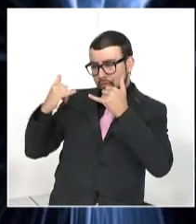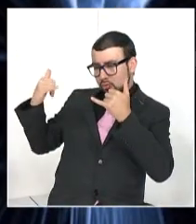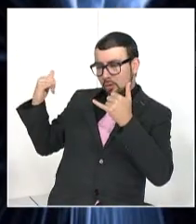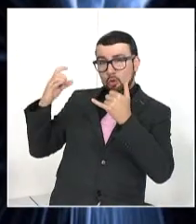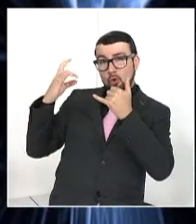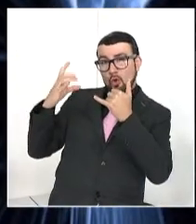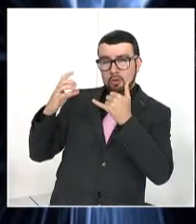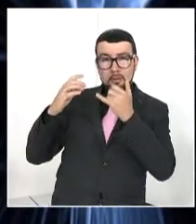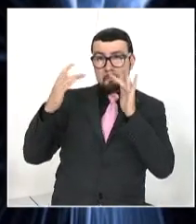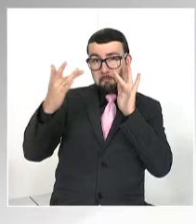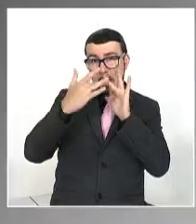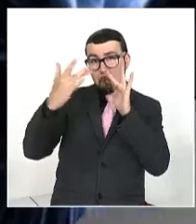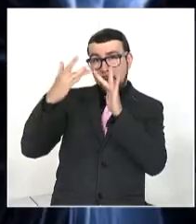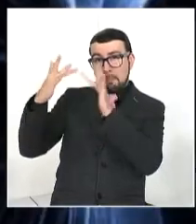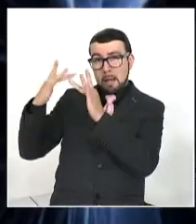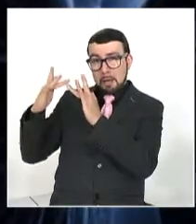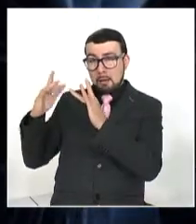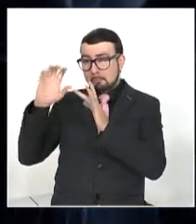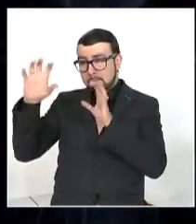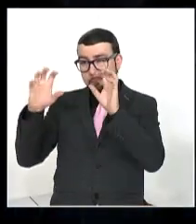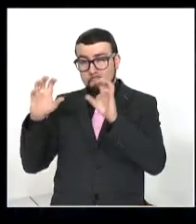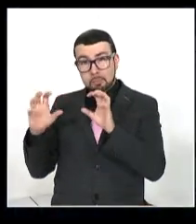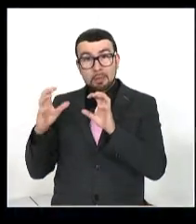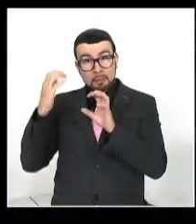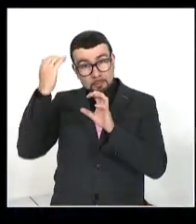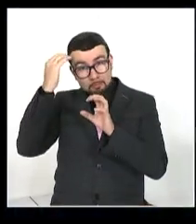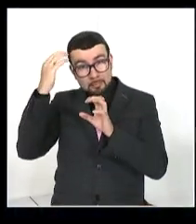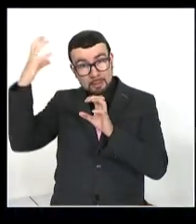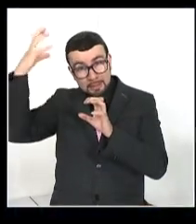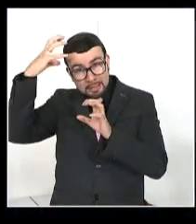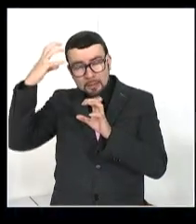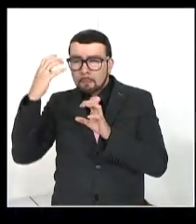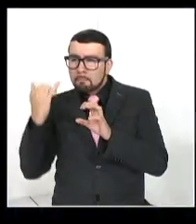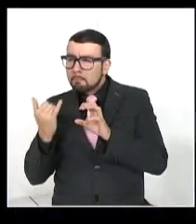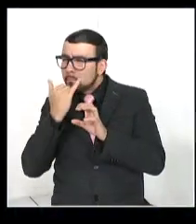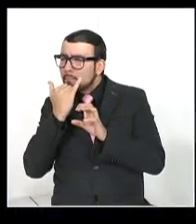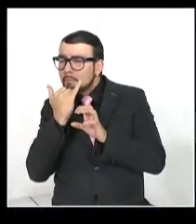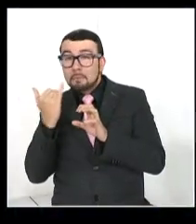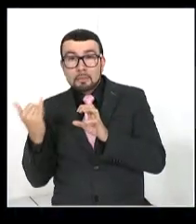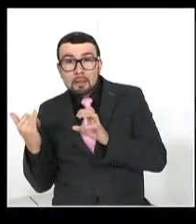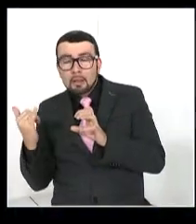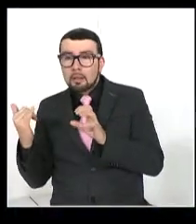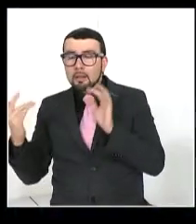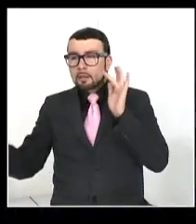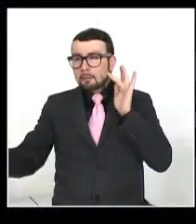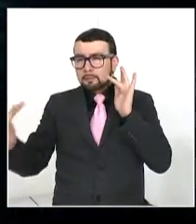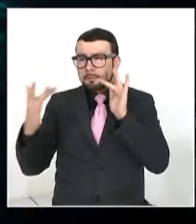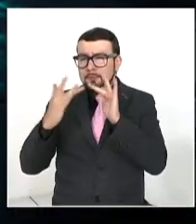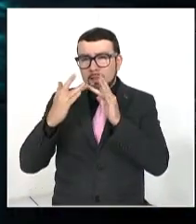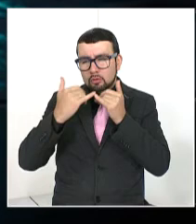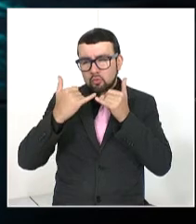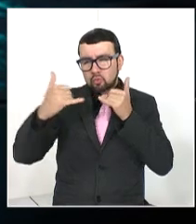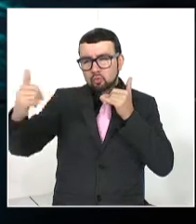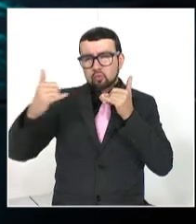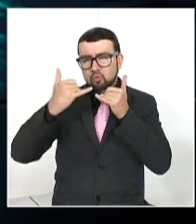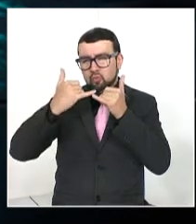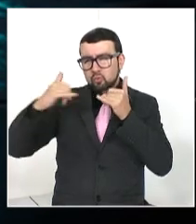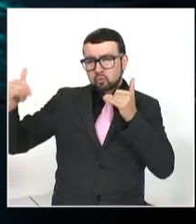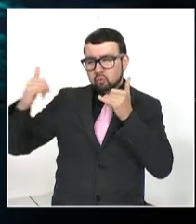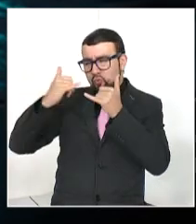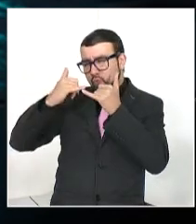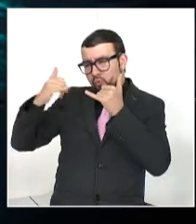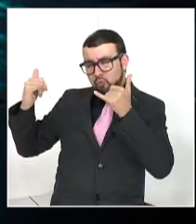de neurona a neurona, lo que hace es que esa conexión de sinapsis o esa de corriente, digamos, entrar a